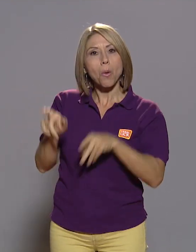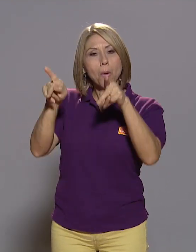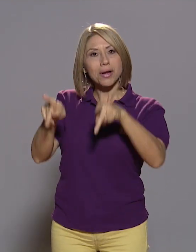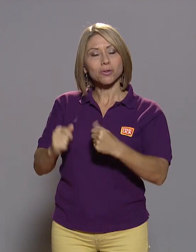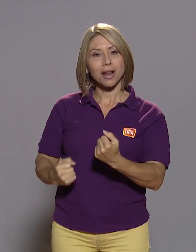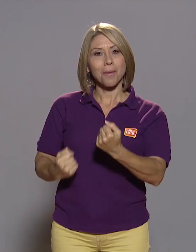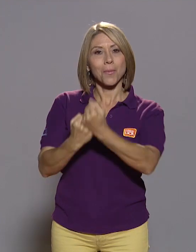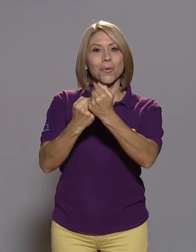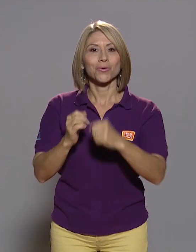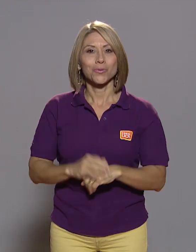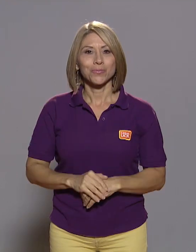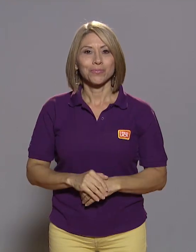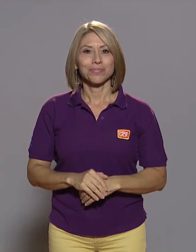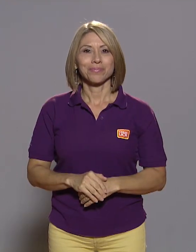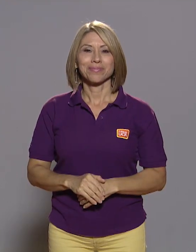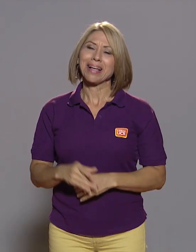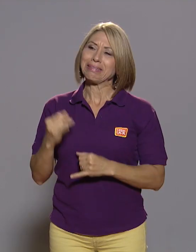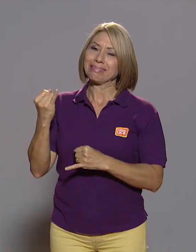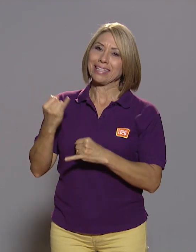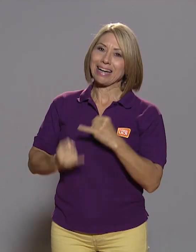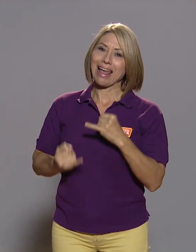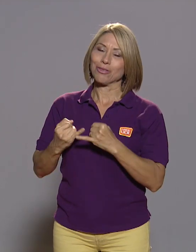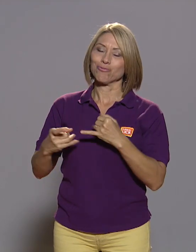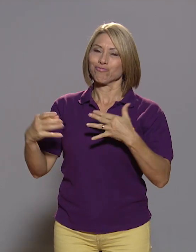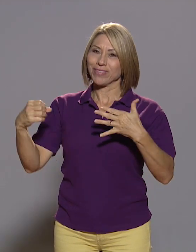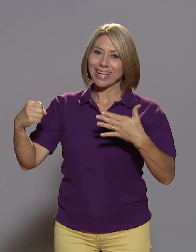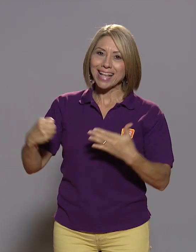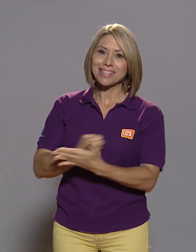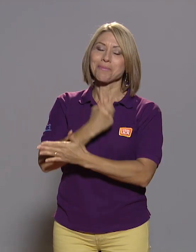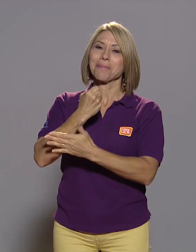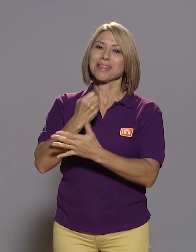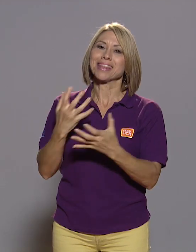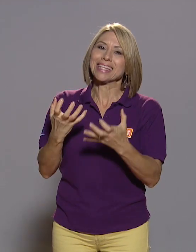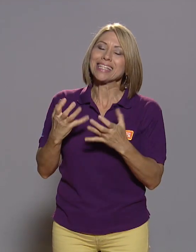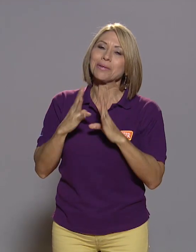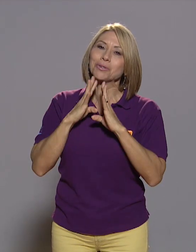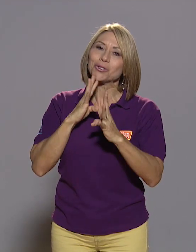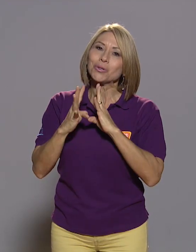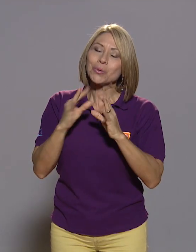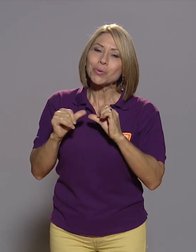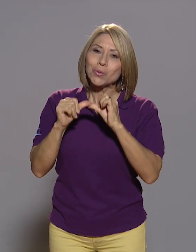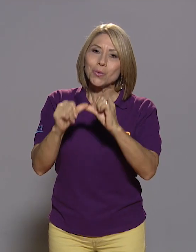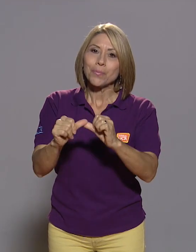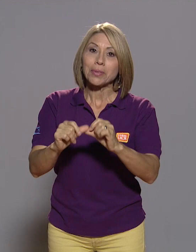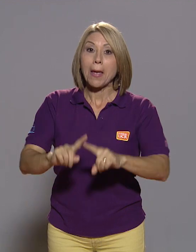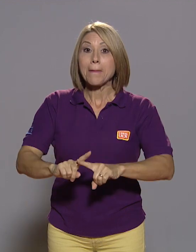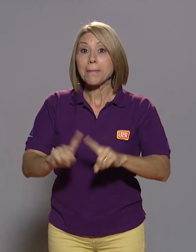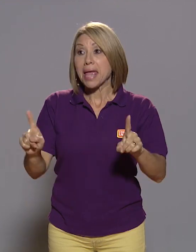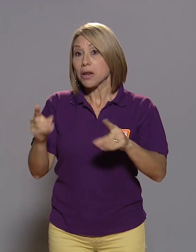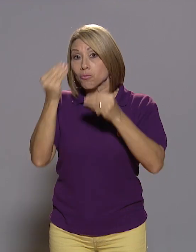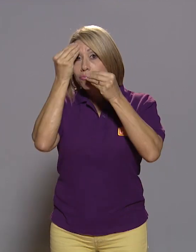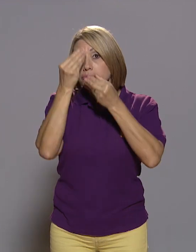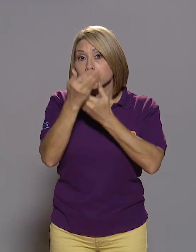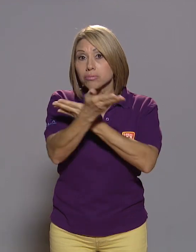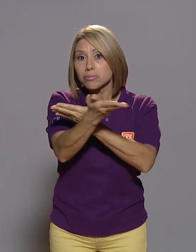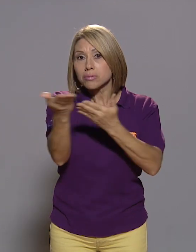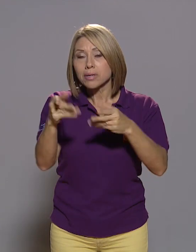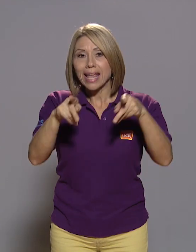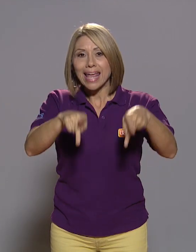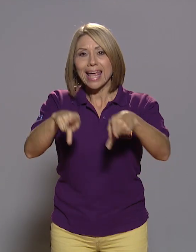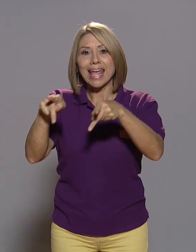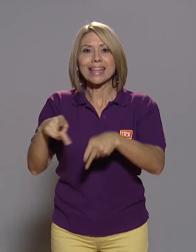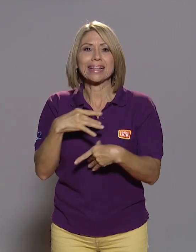cerrando ya, porque lastimosamente quisiéramos, ¿verdad?, seguir conversando este tema, pero para la gente que tiene interés, Cristian,